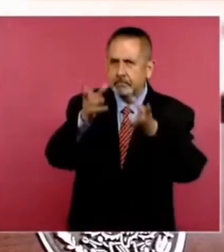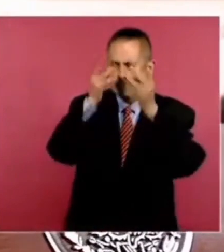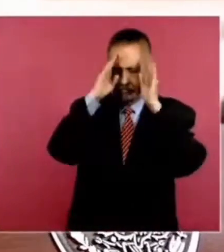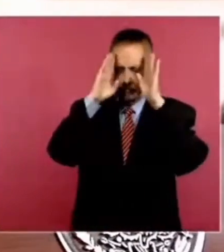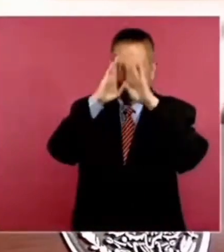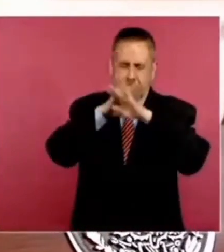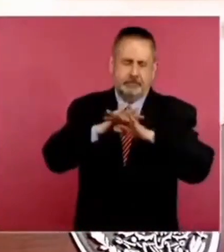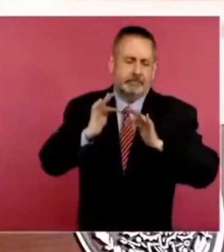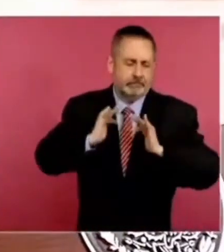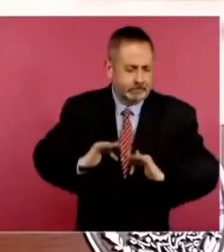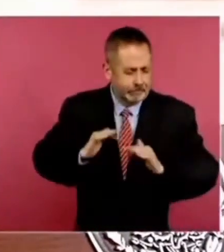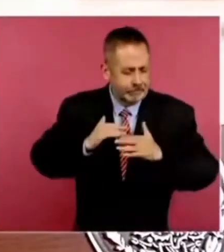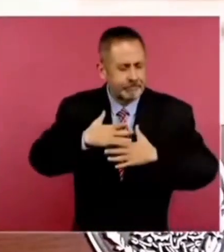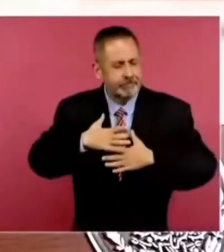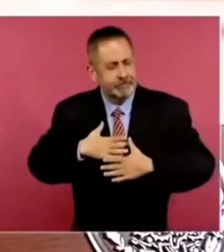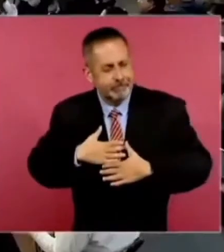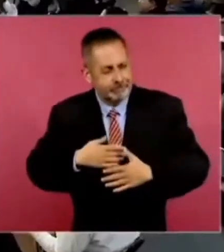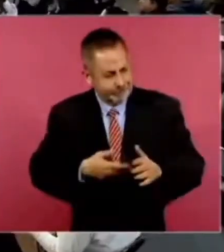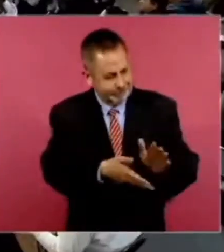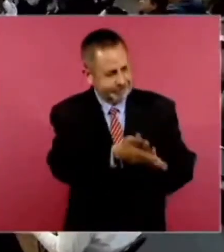Hay que irse de vacaciones,